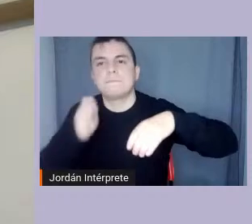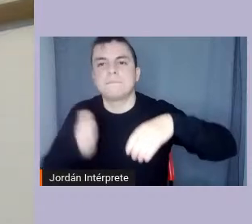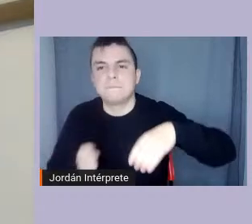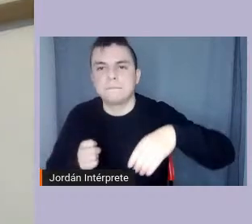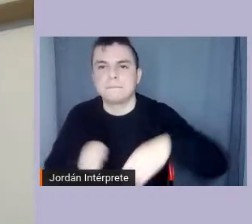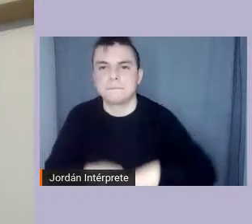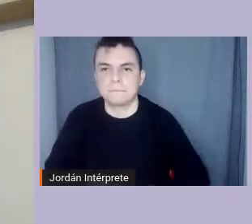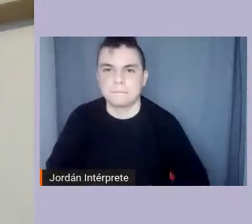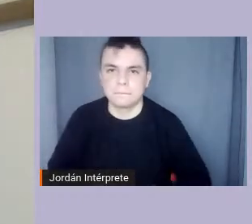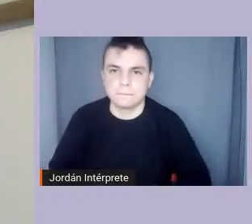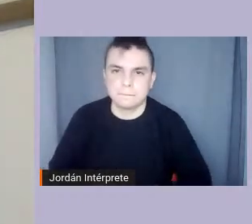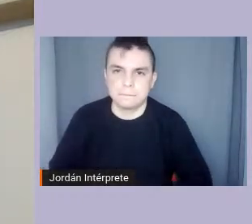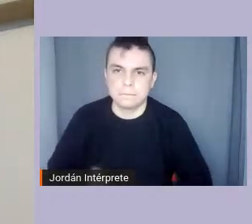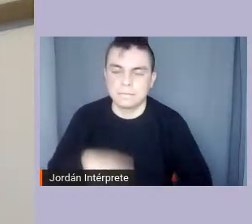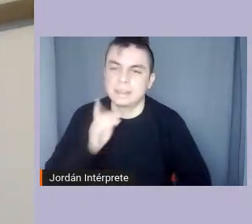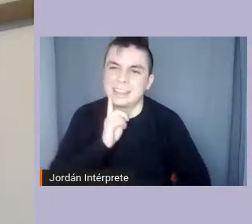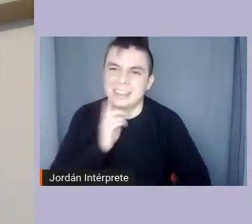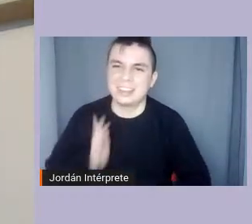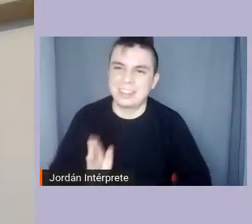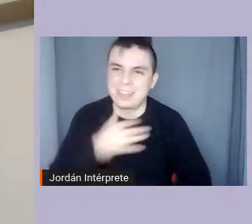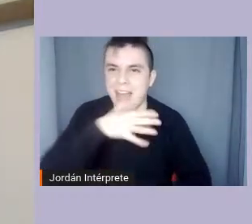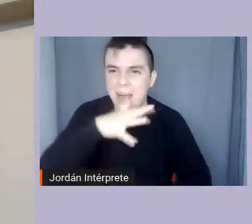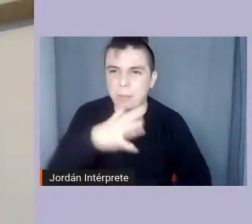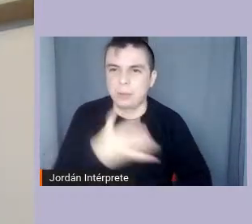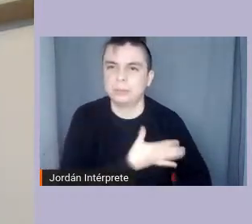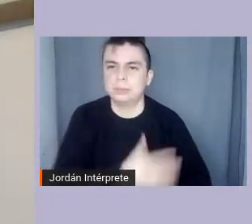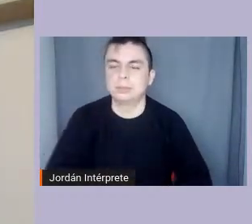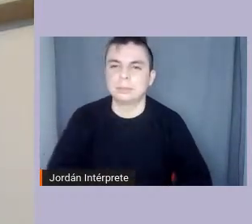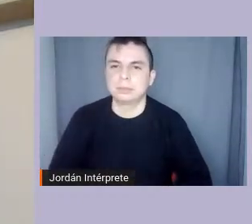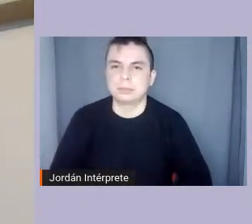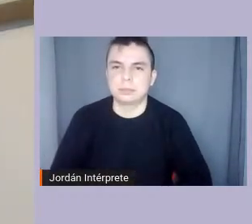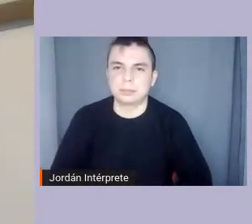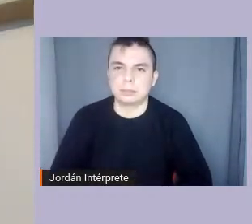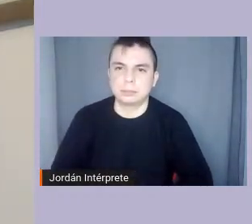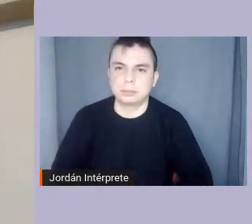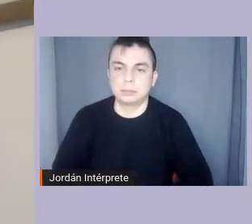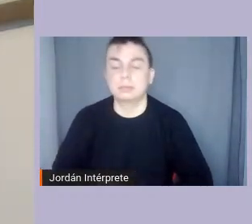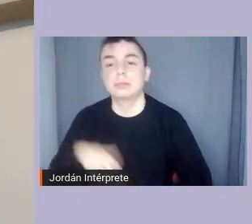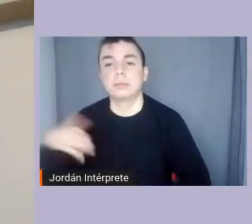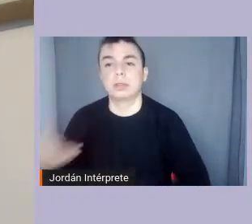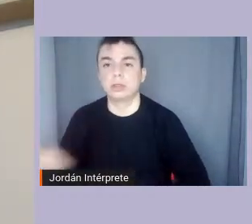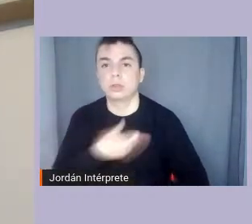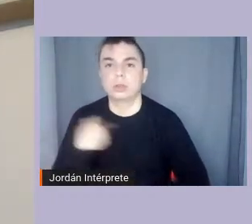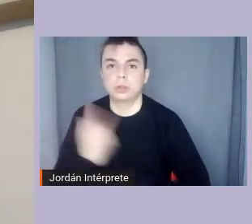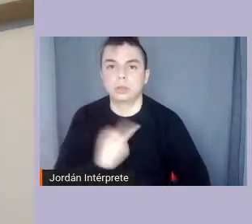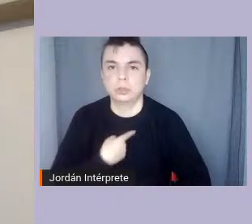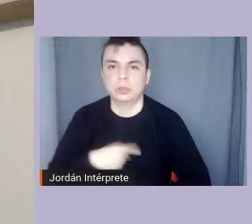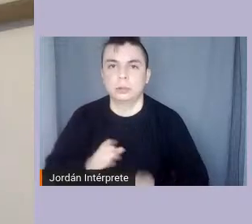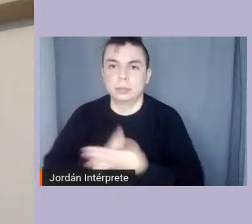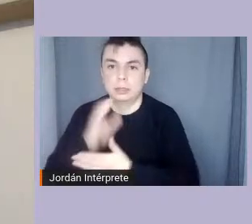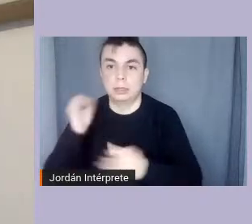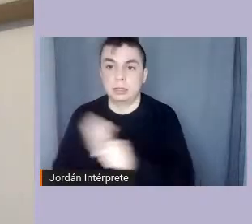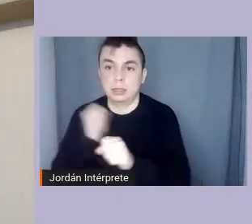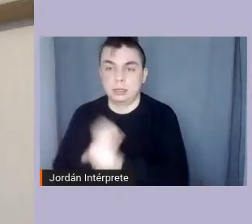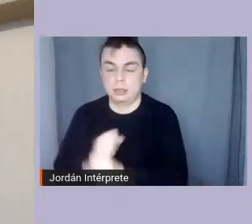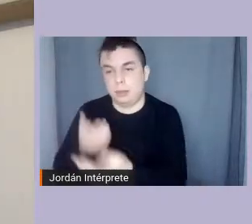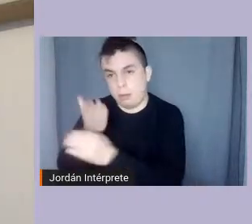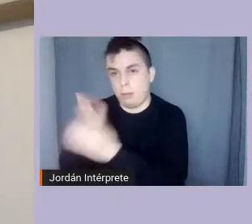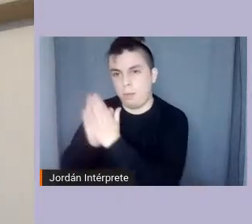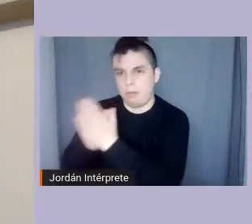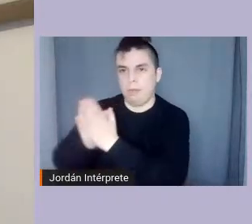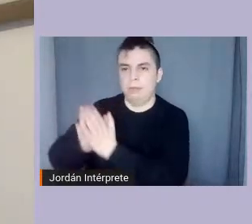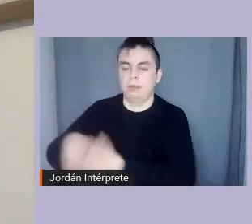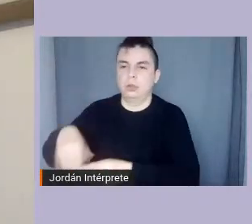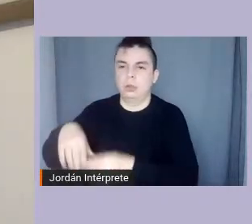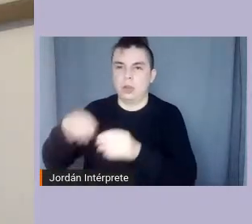Aquí todavía me quedó un poquito de agüita. Bien, vamos a trabajar y le voy a pedir a nuestro técnico que nos